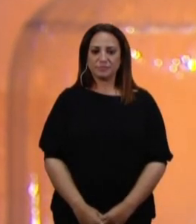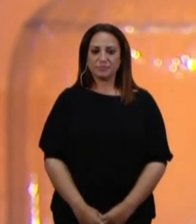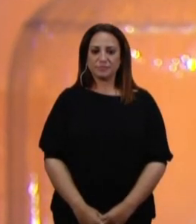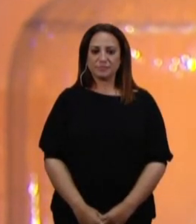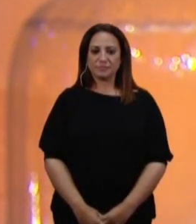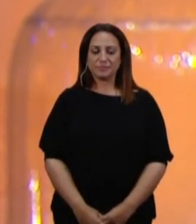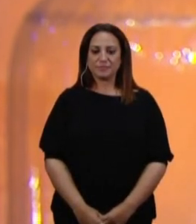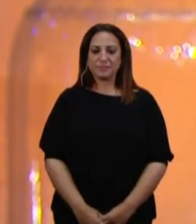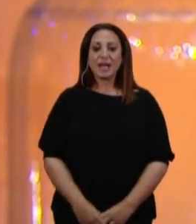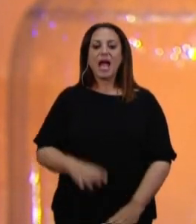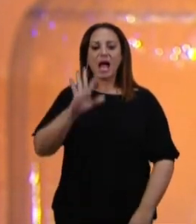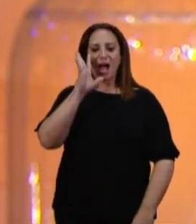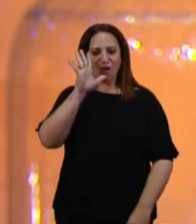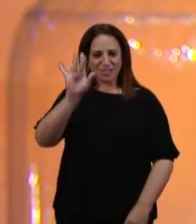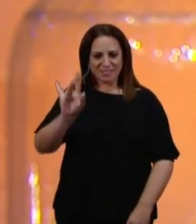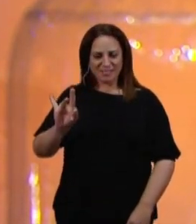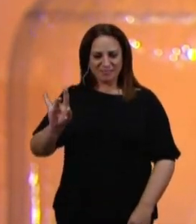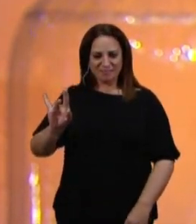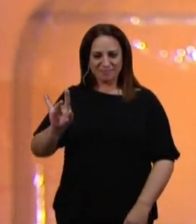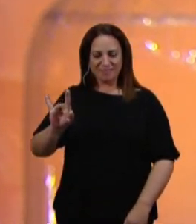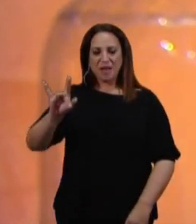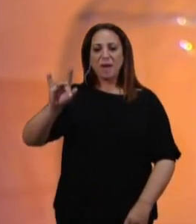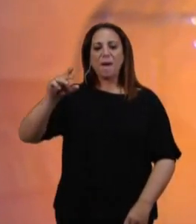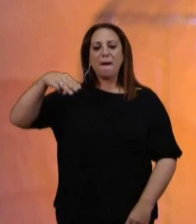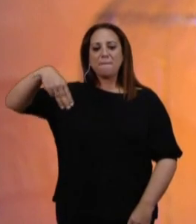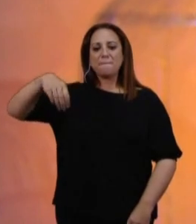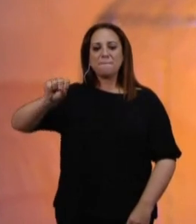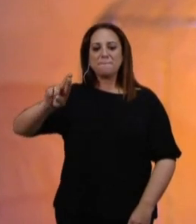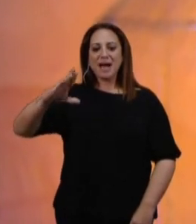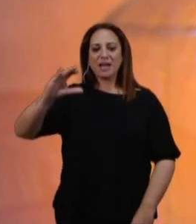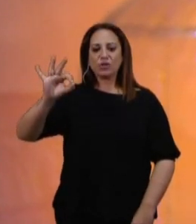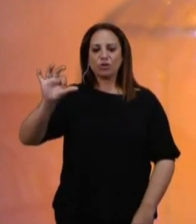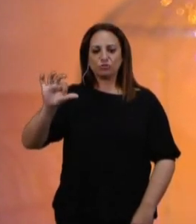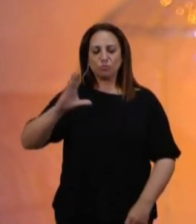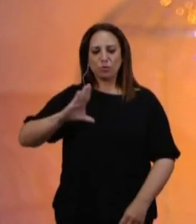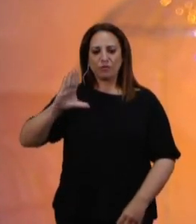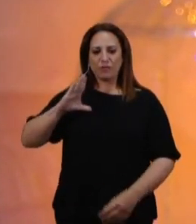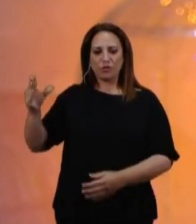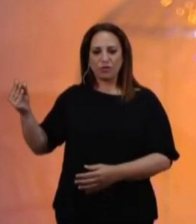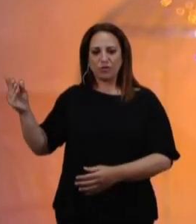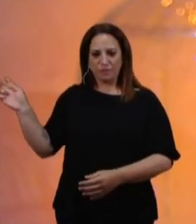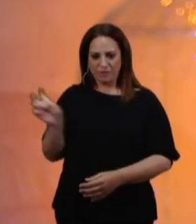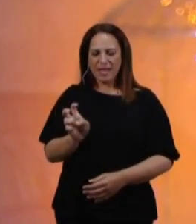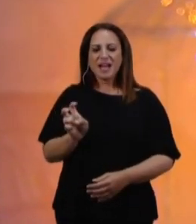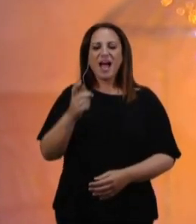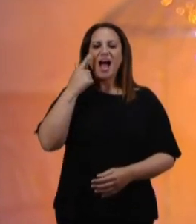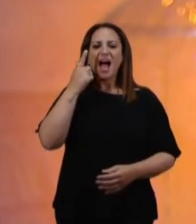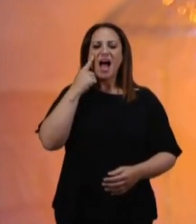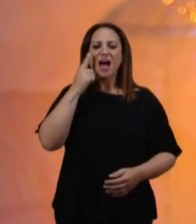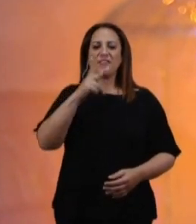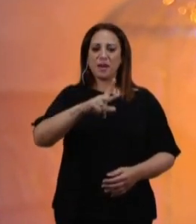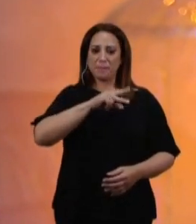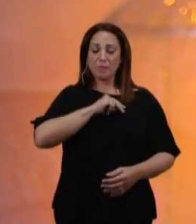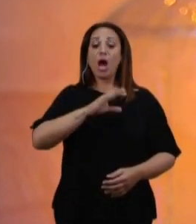Pido la presencia, ahora sí, don Marcos, por favor, venga para... ¿Quiénes entregan el premio? Así, la señora